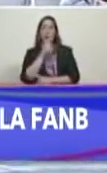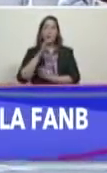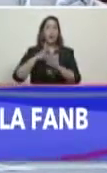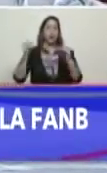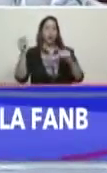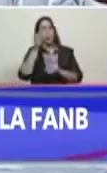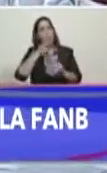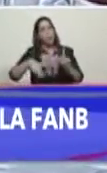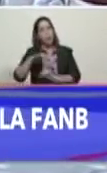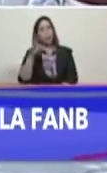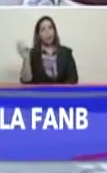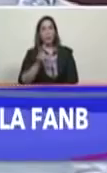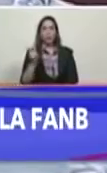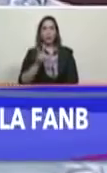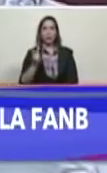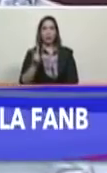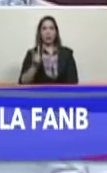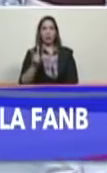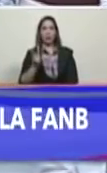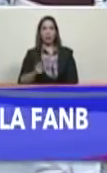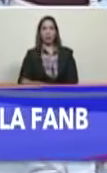Venezuela